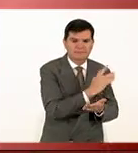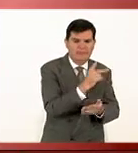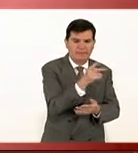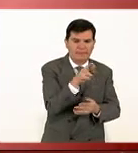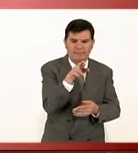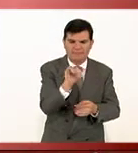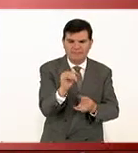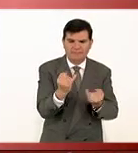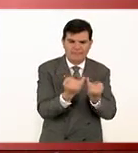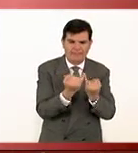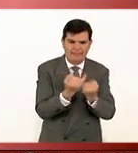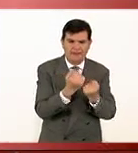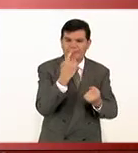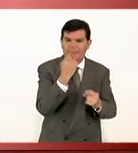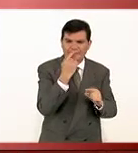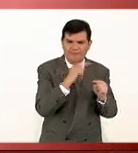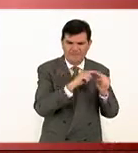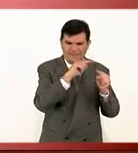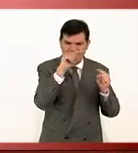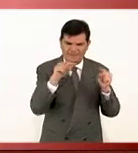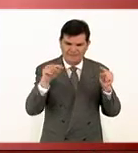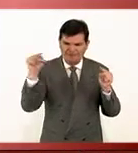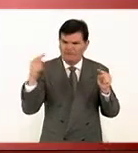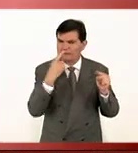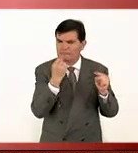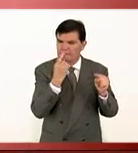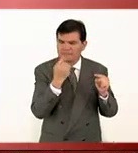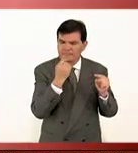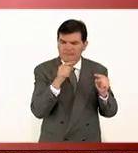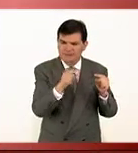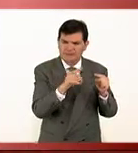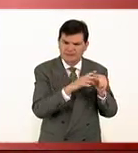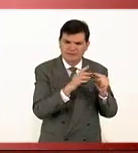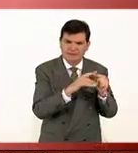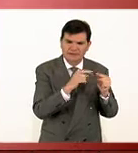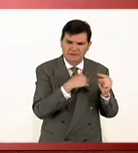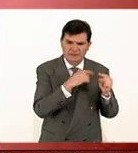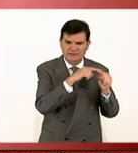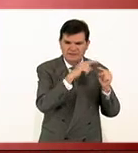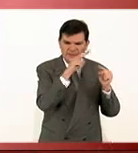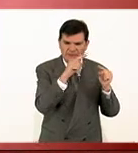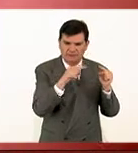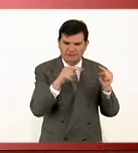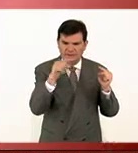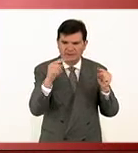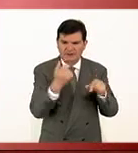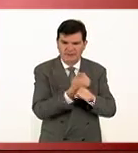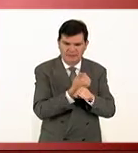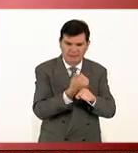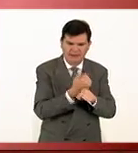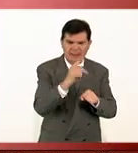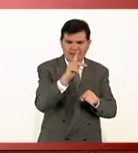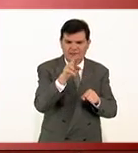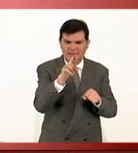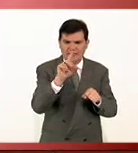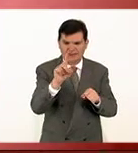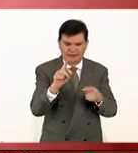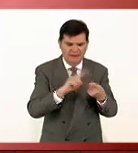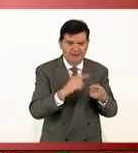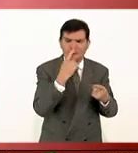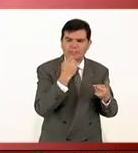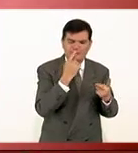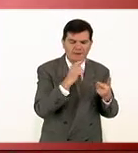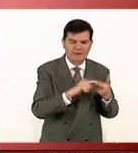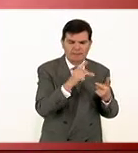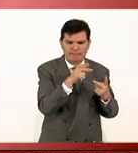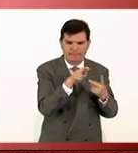PRI también, que es la línea roja, digo, somos aquí institucionales en los colores, ¿no? La amarilla es el PRD, la roja es el PRI.